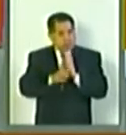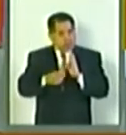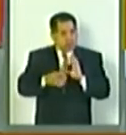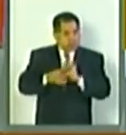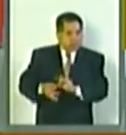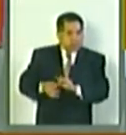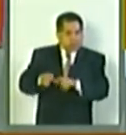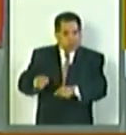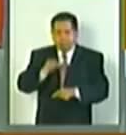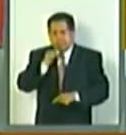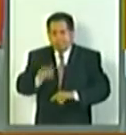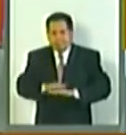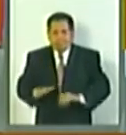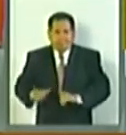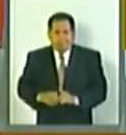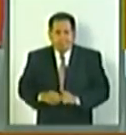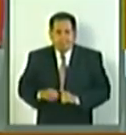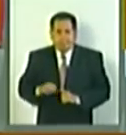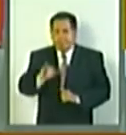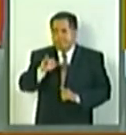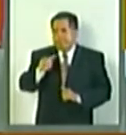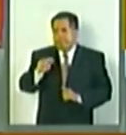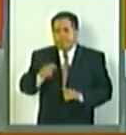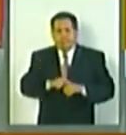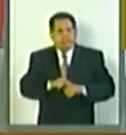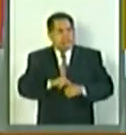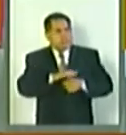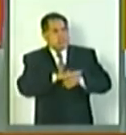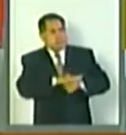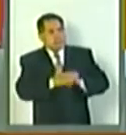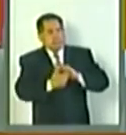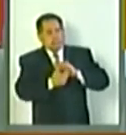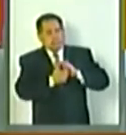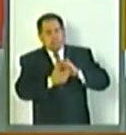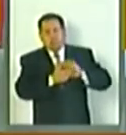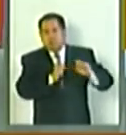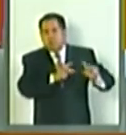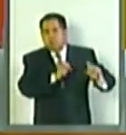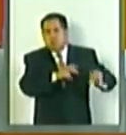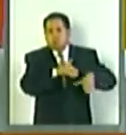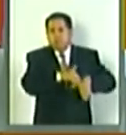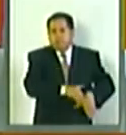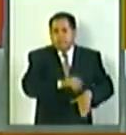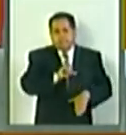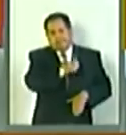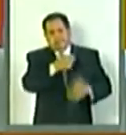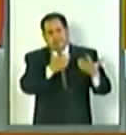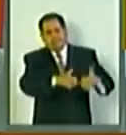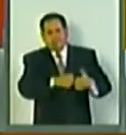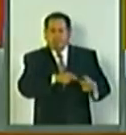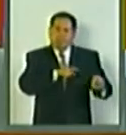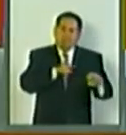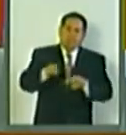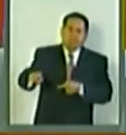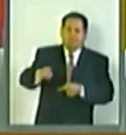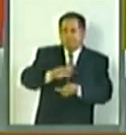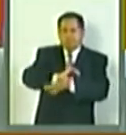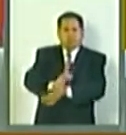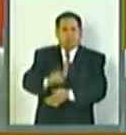constitucional, sino que ha cedido a las presiones de empresas privadas para criminalizar el